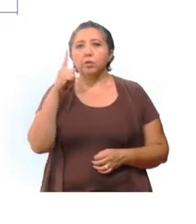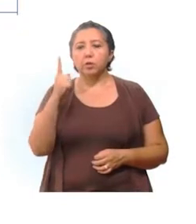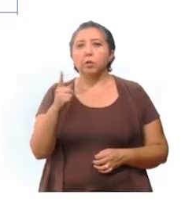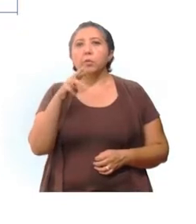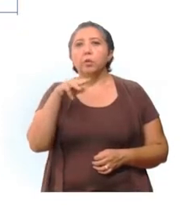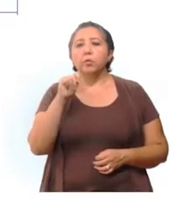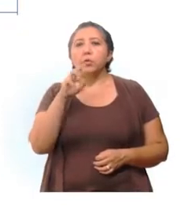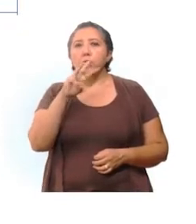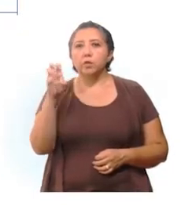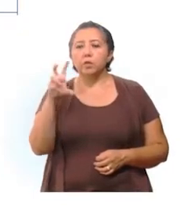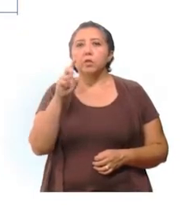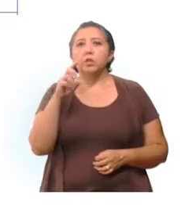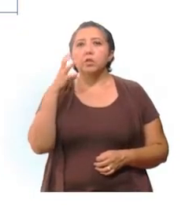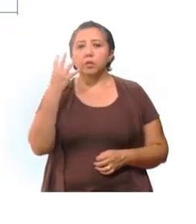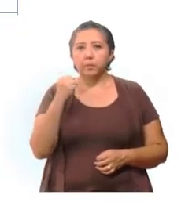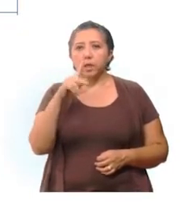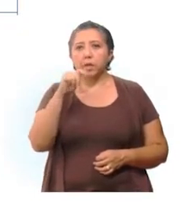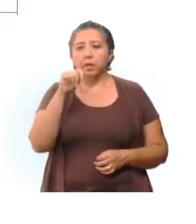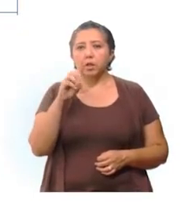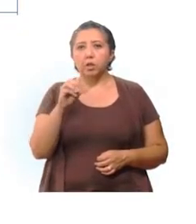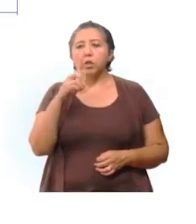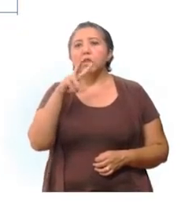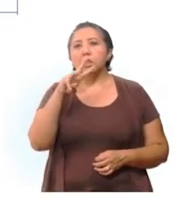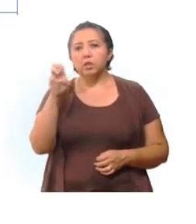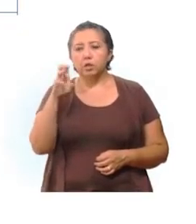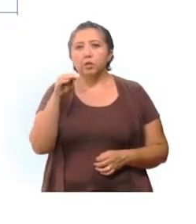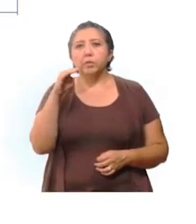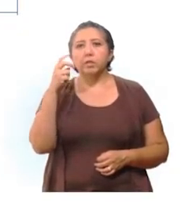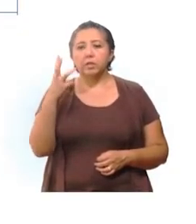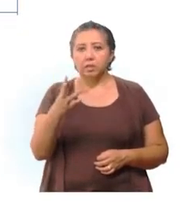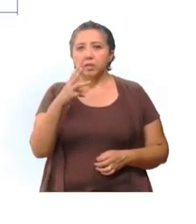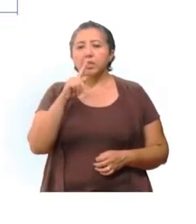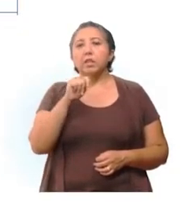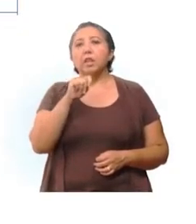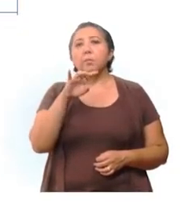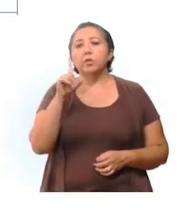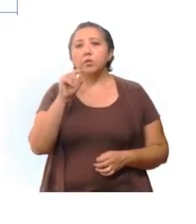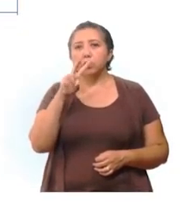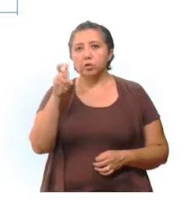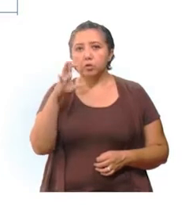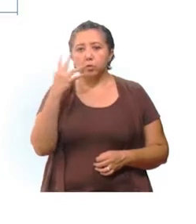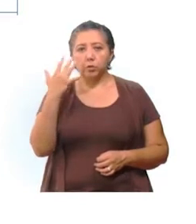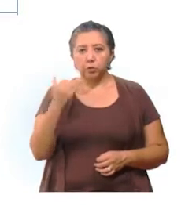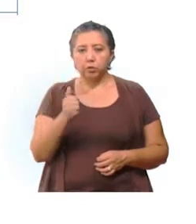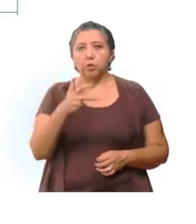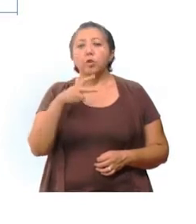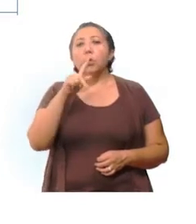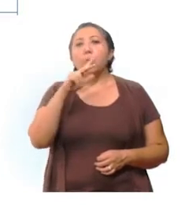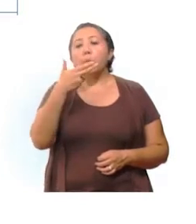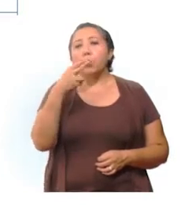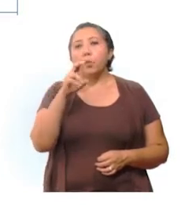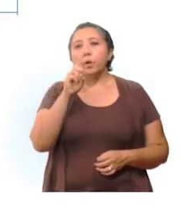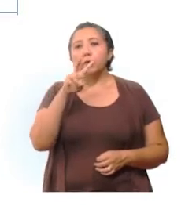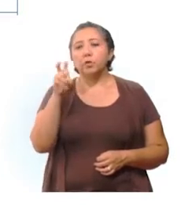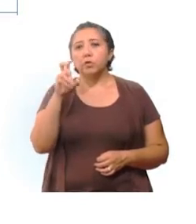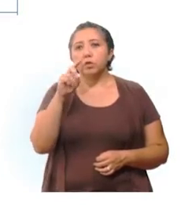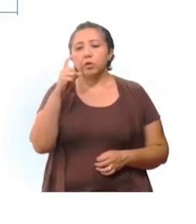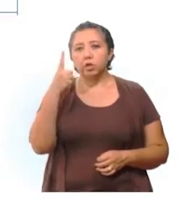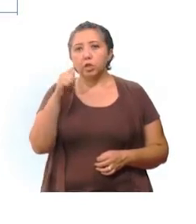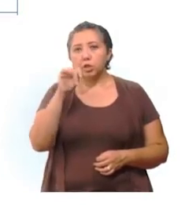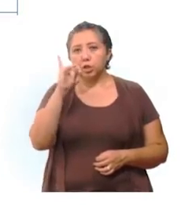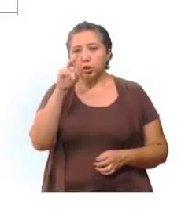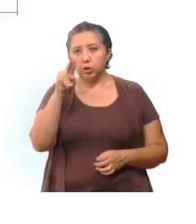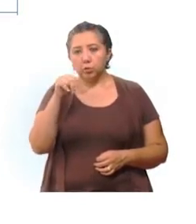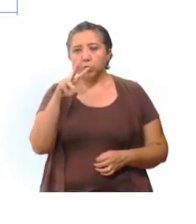Motul 339, Peto 293, Temozón 258, Cunducmá 231,